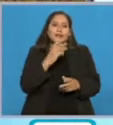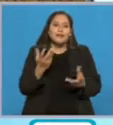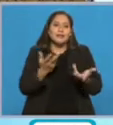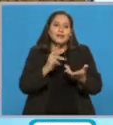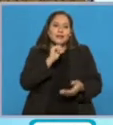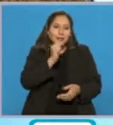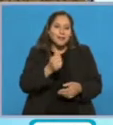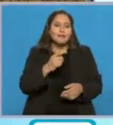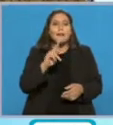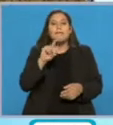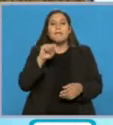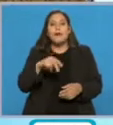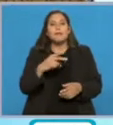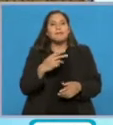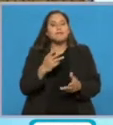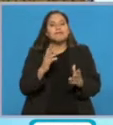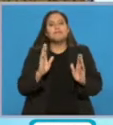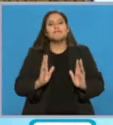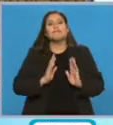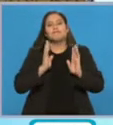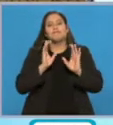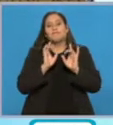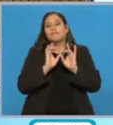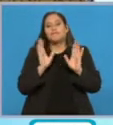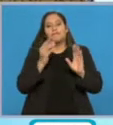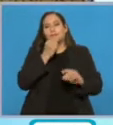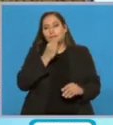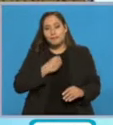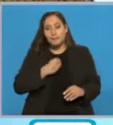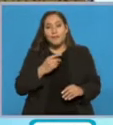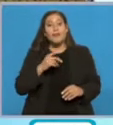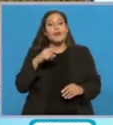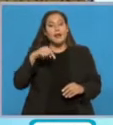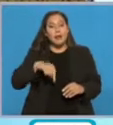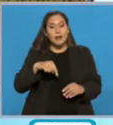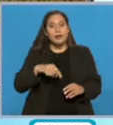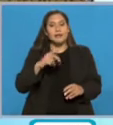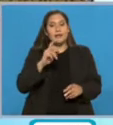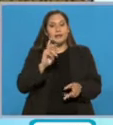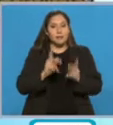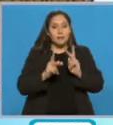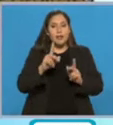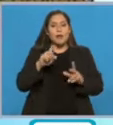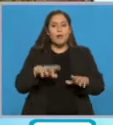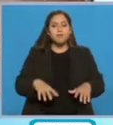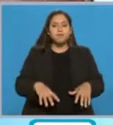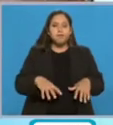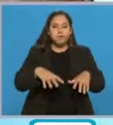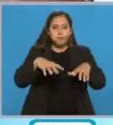en tu planear. control, ¿no? Sin embargo, algo que se platicó mucho en este caso de las inundaciones y